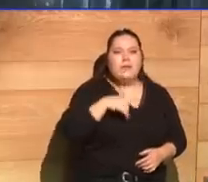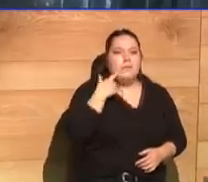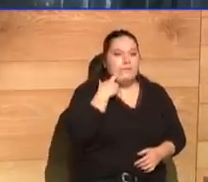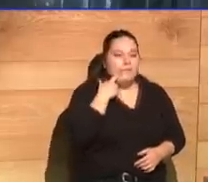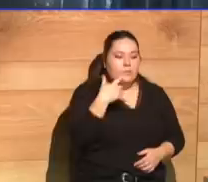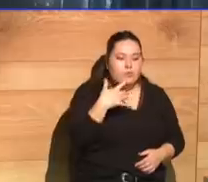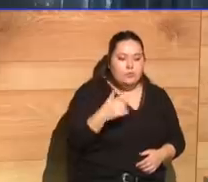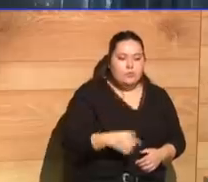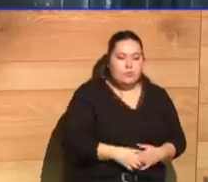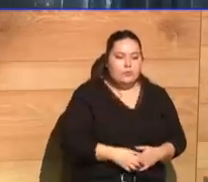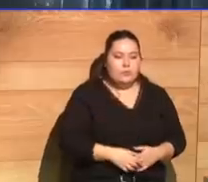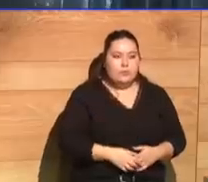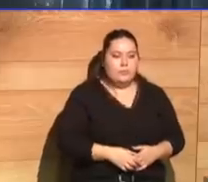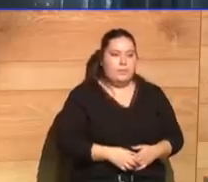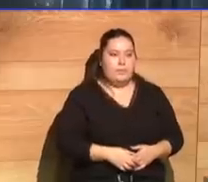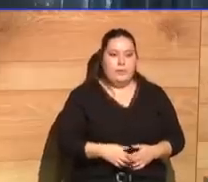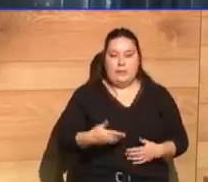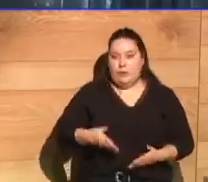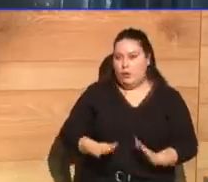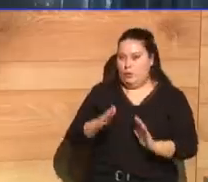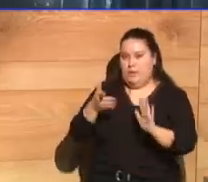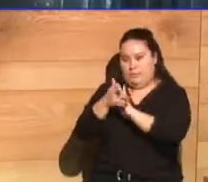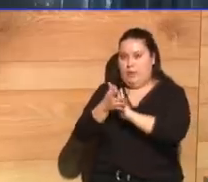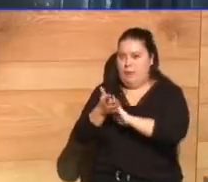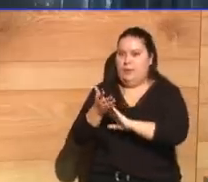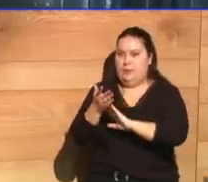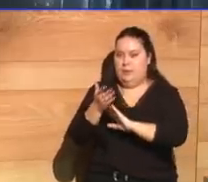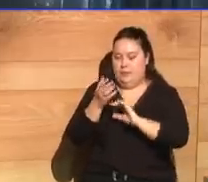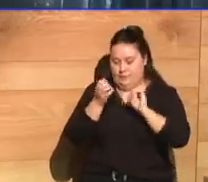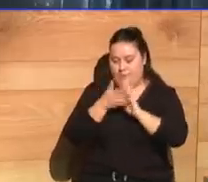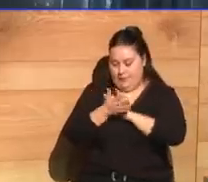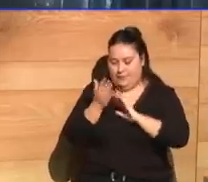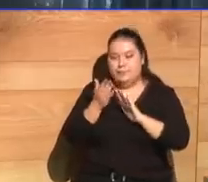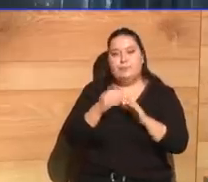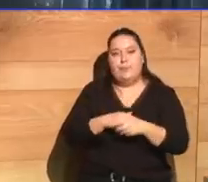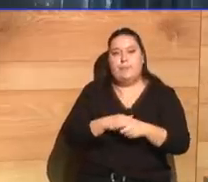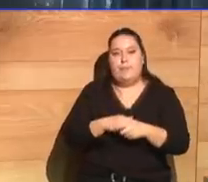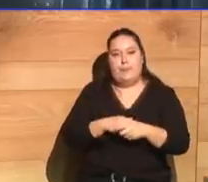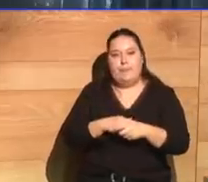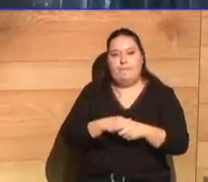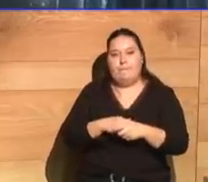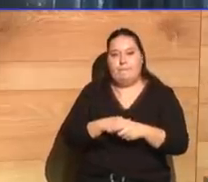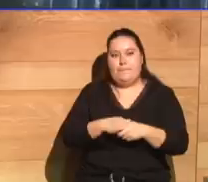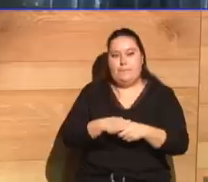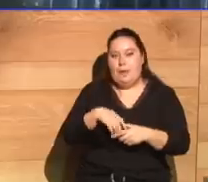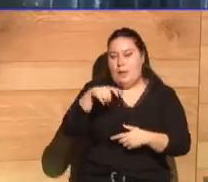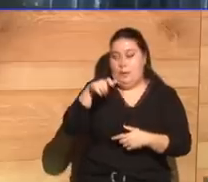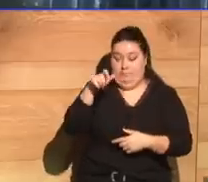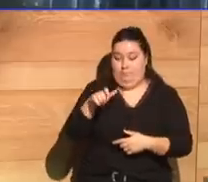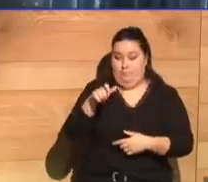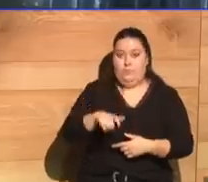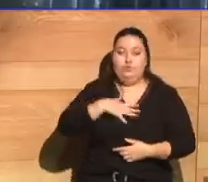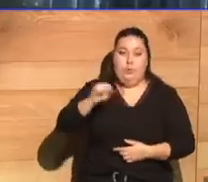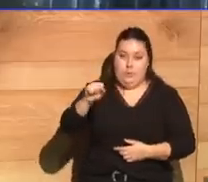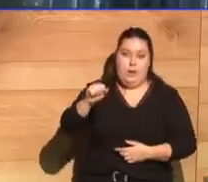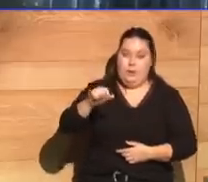famoso. Y el hijo ya le explicó con mucho cariño y mucha calma que era un tipo increíblemente famoso y que